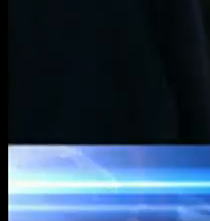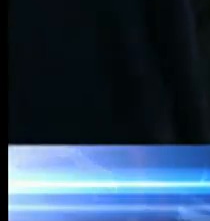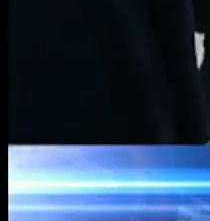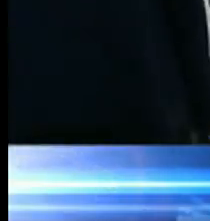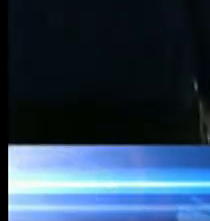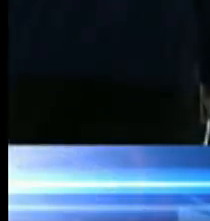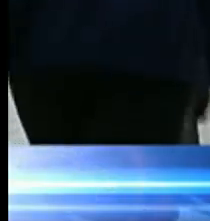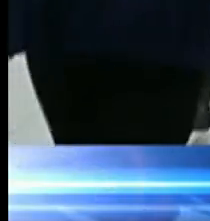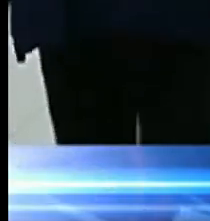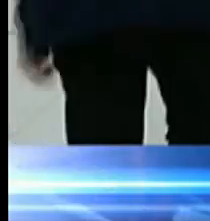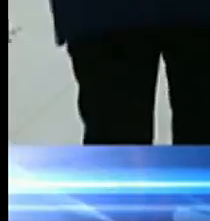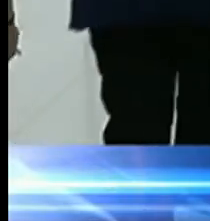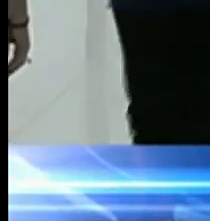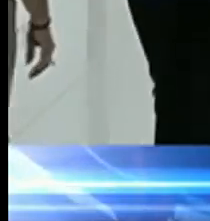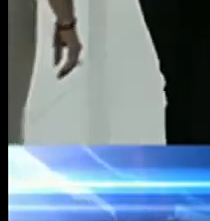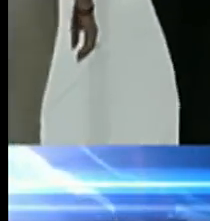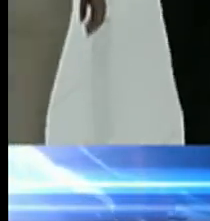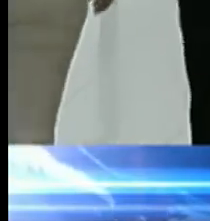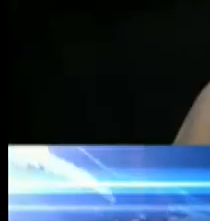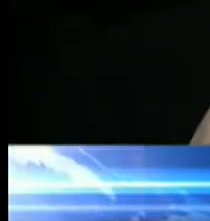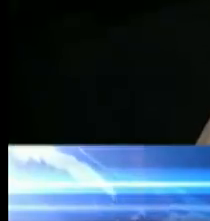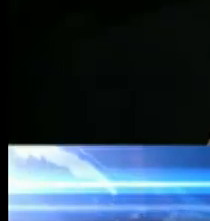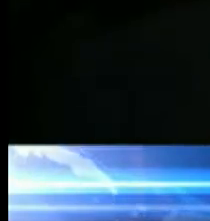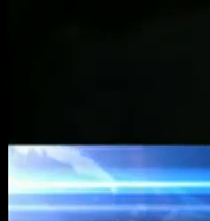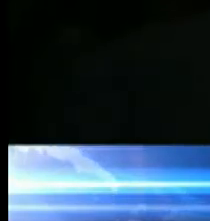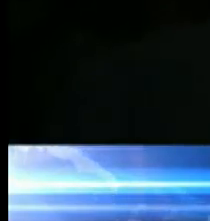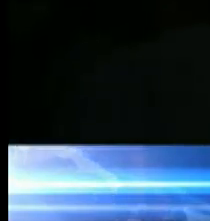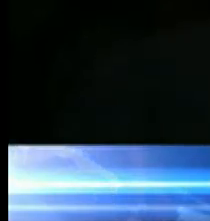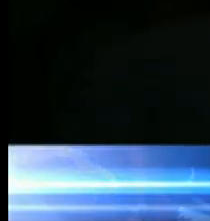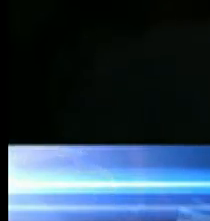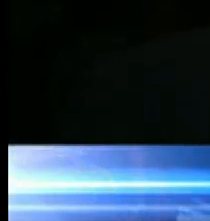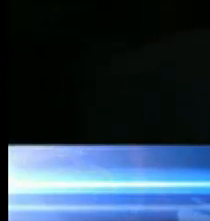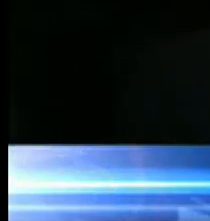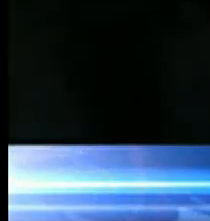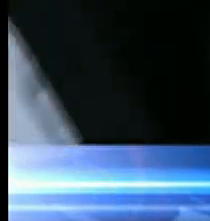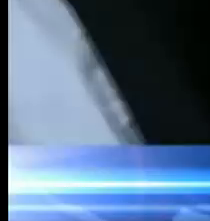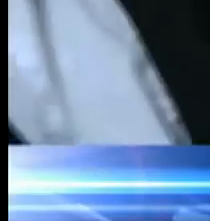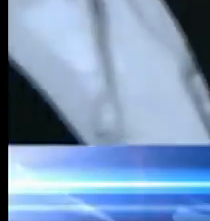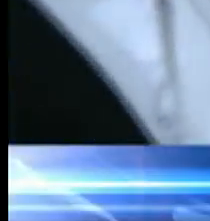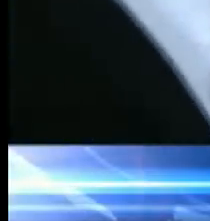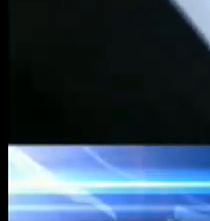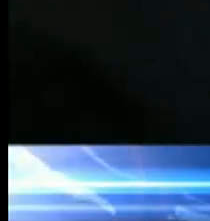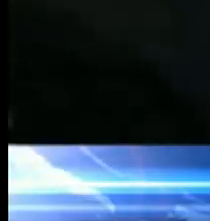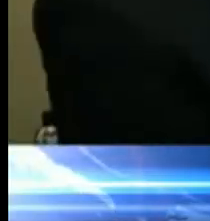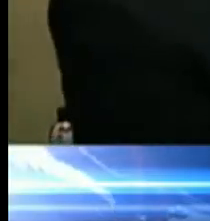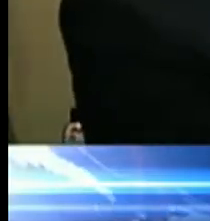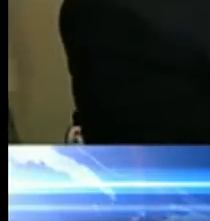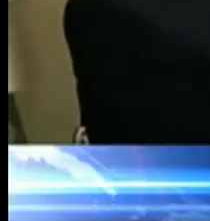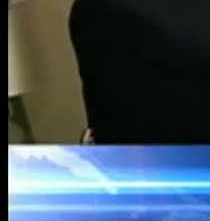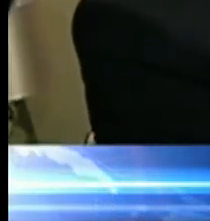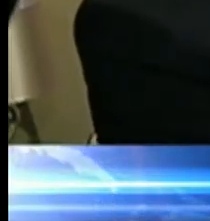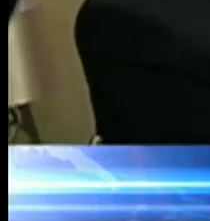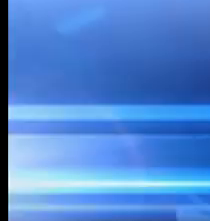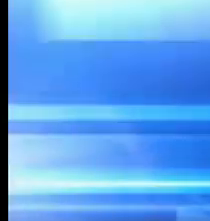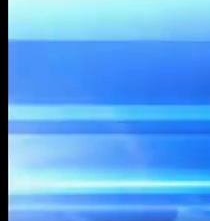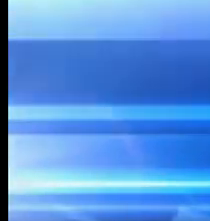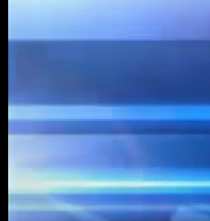medida por la presentación cada 15 días.